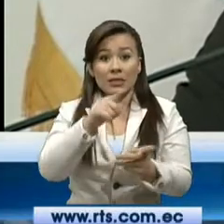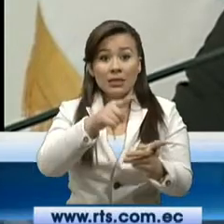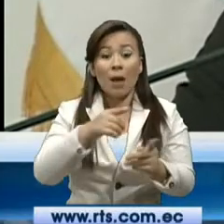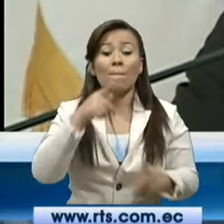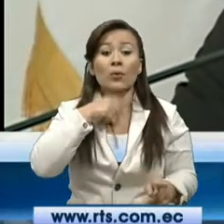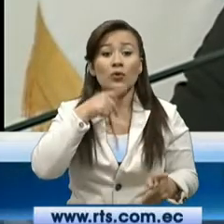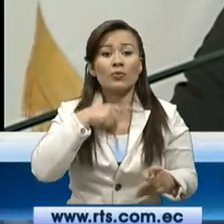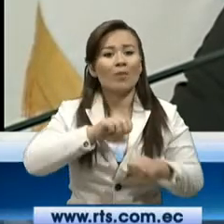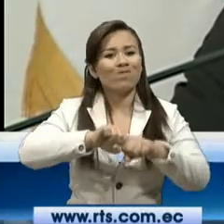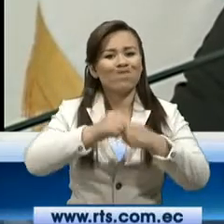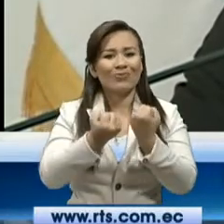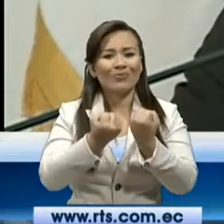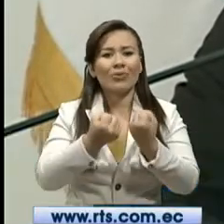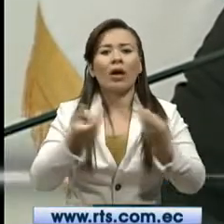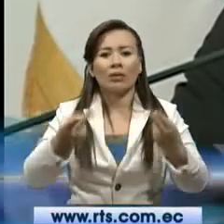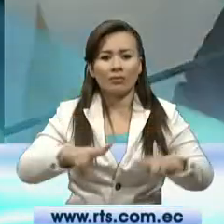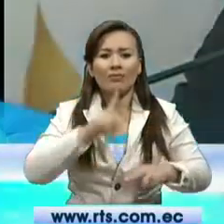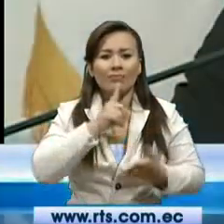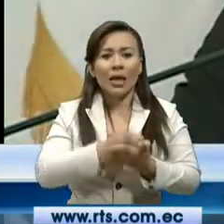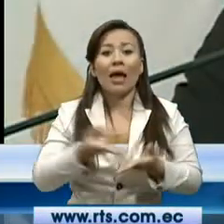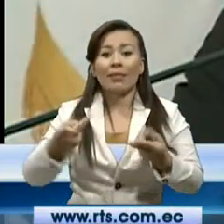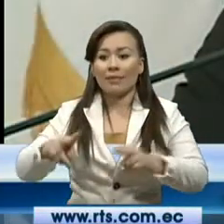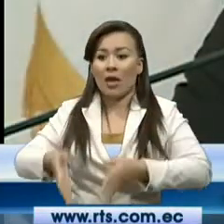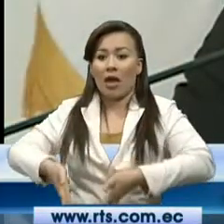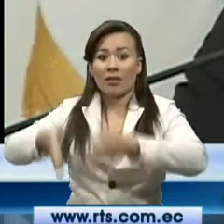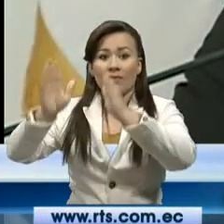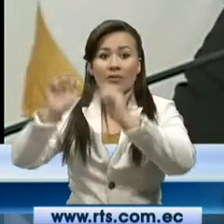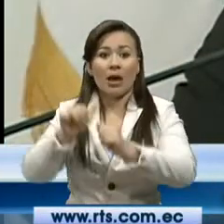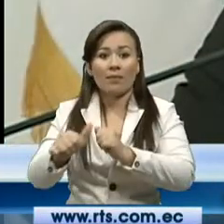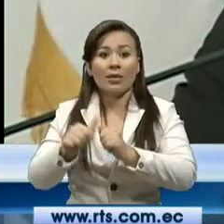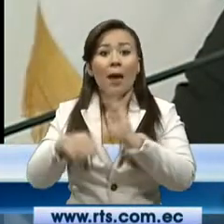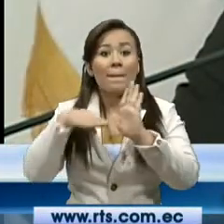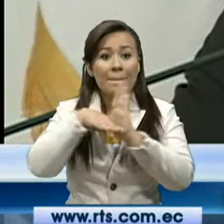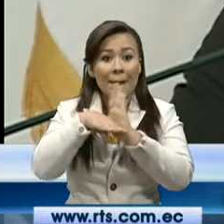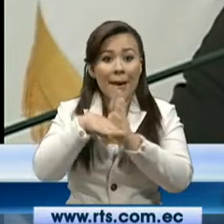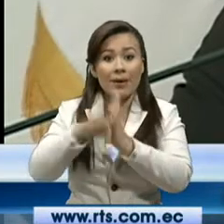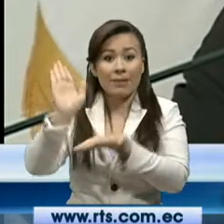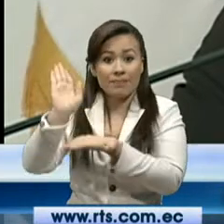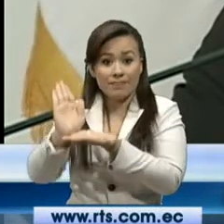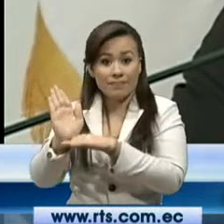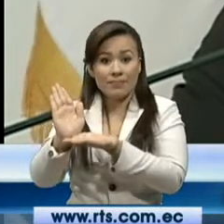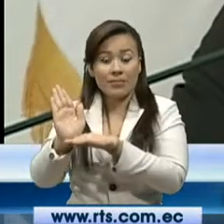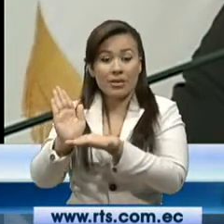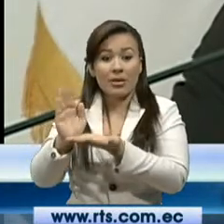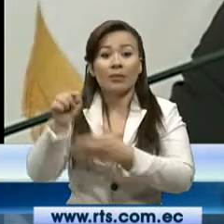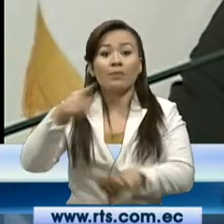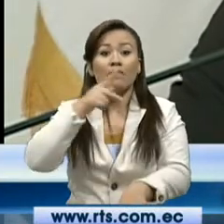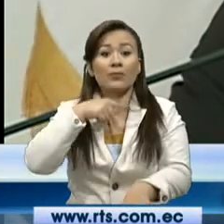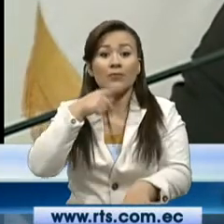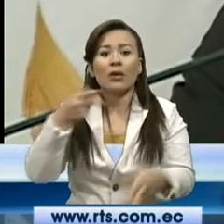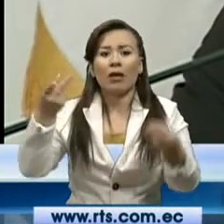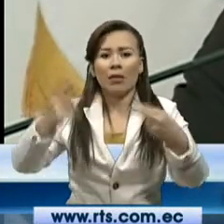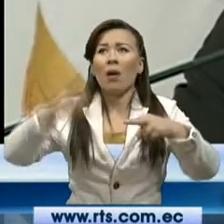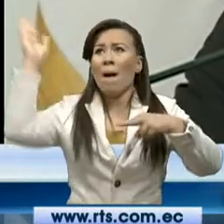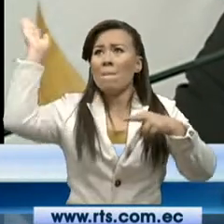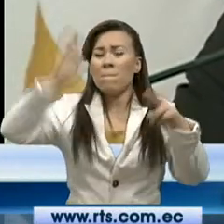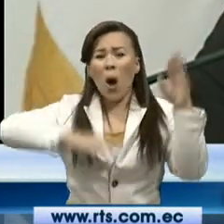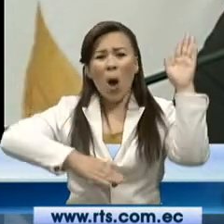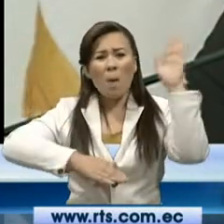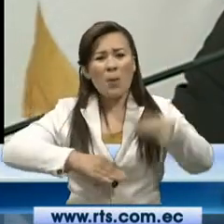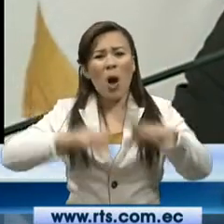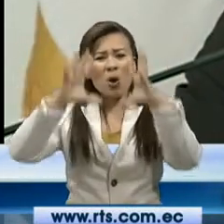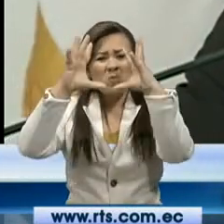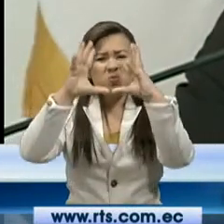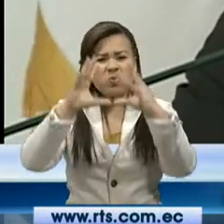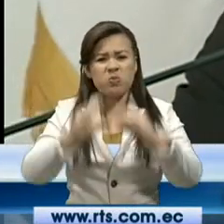colapsó. También el edificio administrativo del Banco del IES fue totalmente destruido. Todo